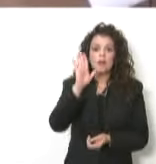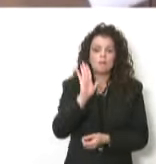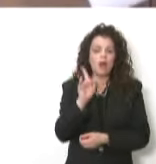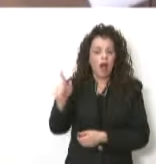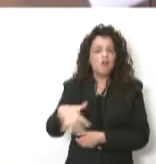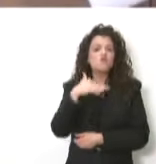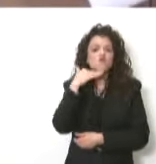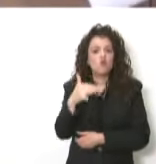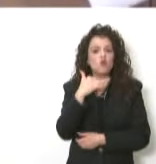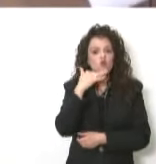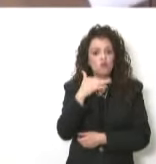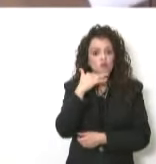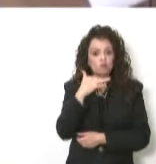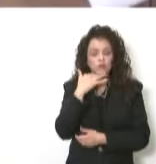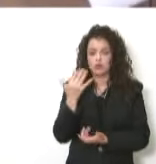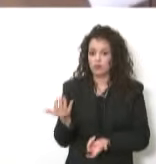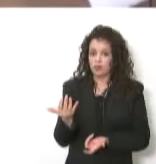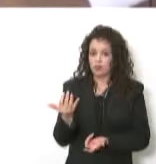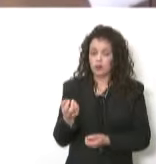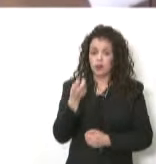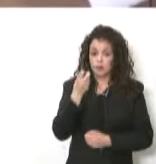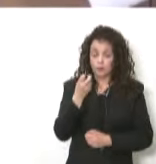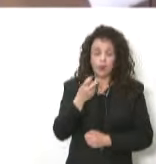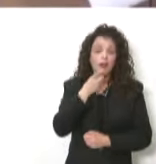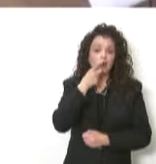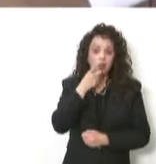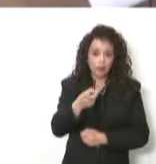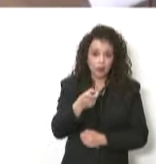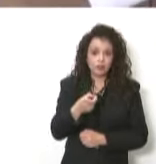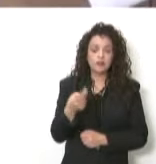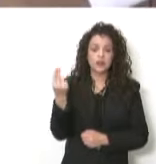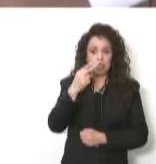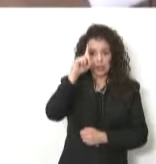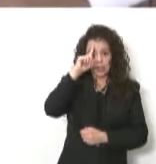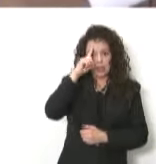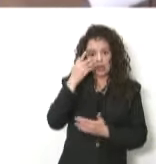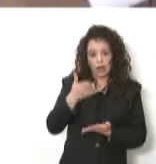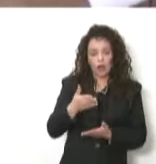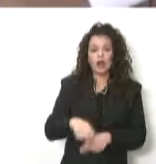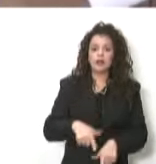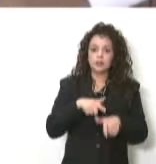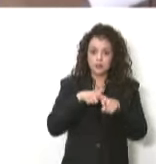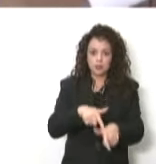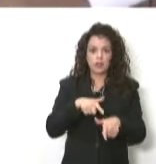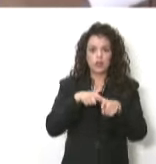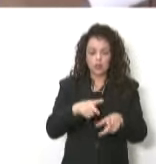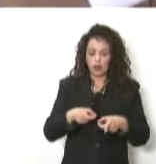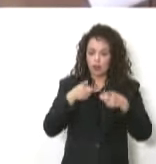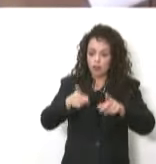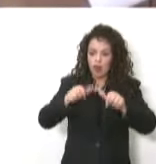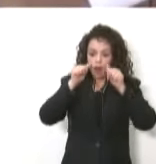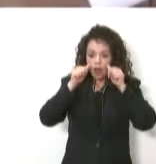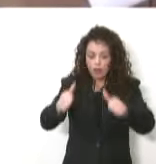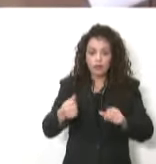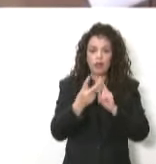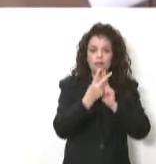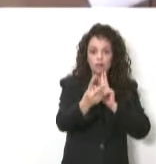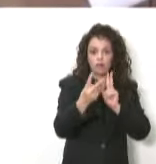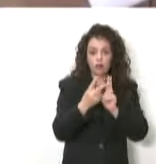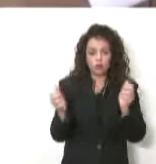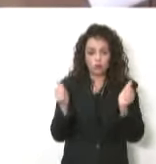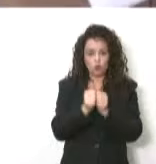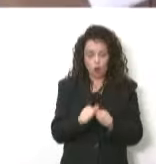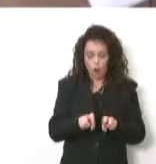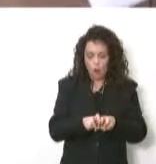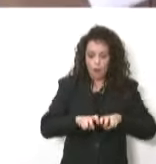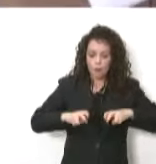obra y recomendó, entre otras cosas, la continuidad de las mesas de trabajo con la atención directa a los vecinos de las zonas